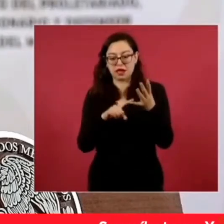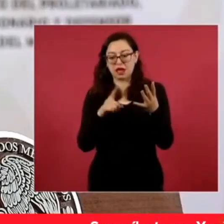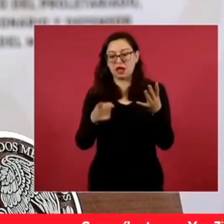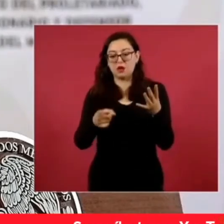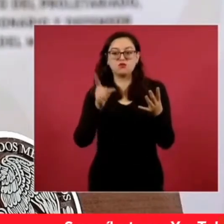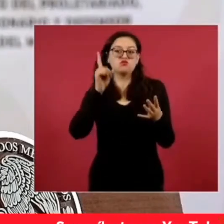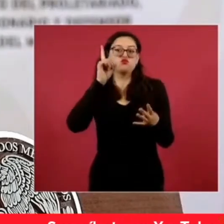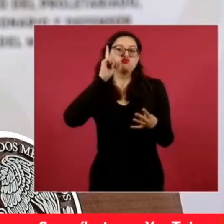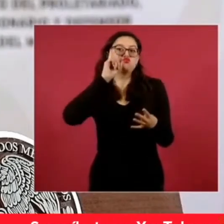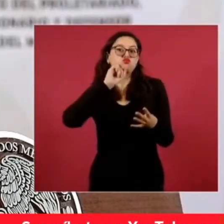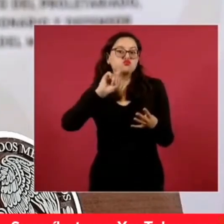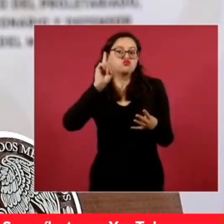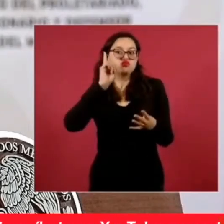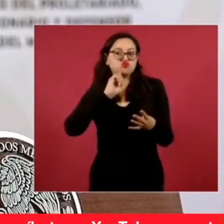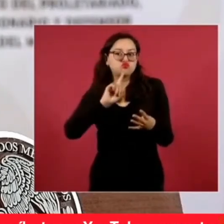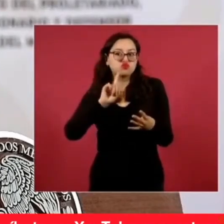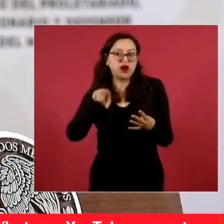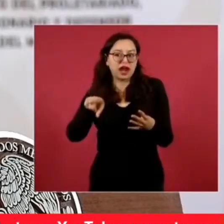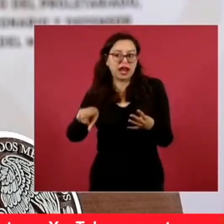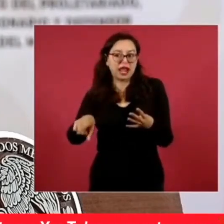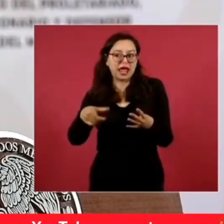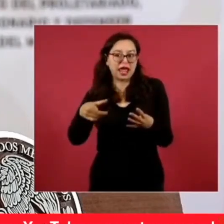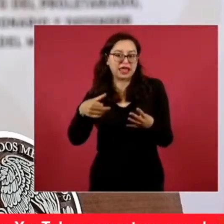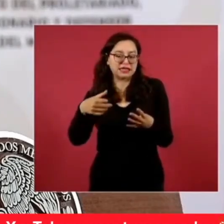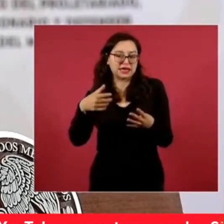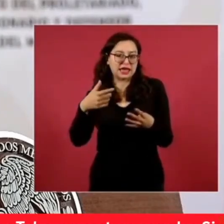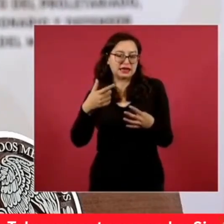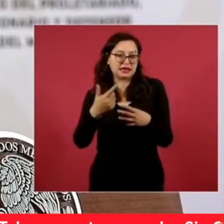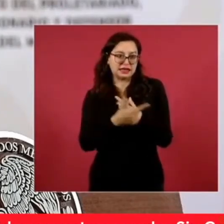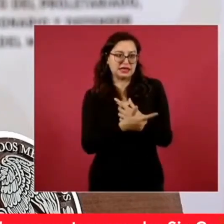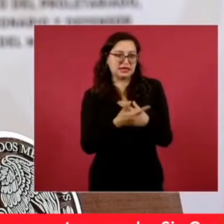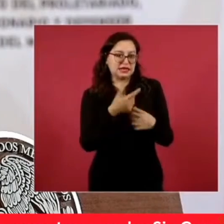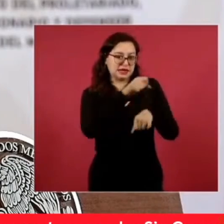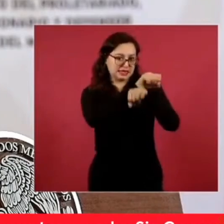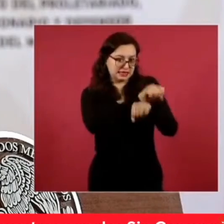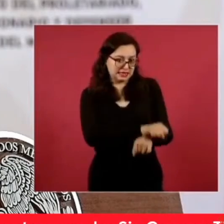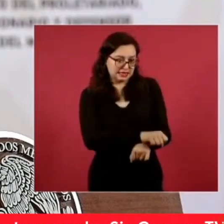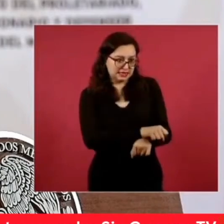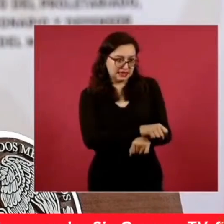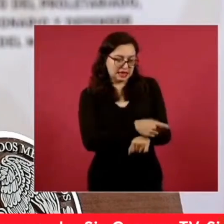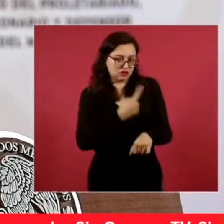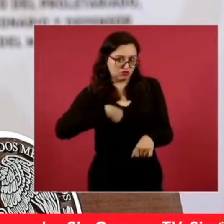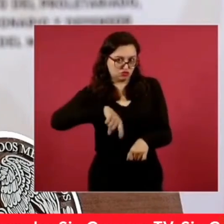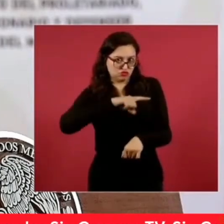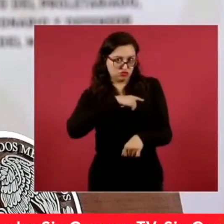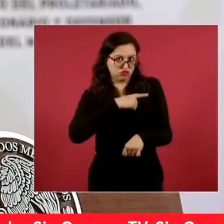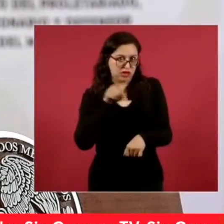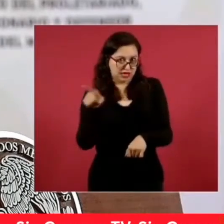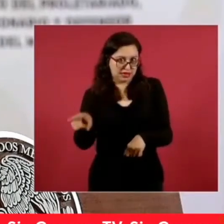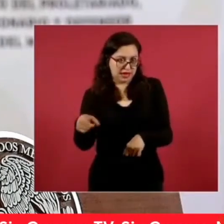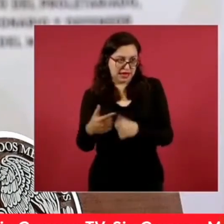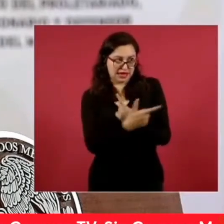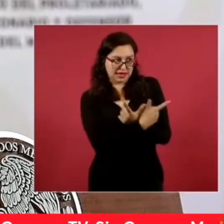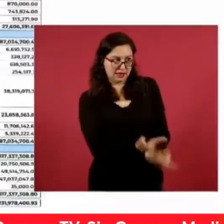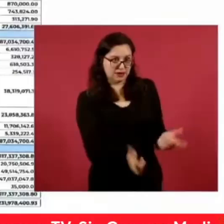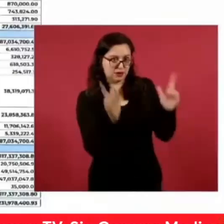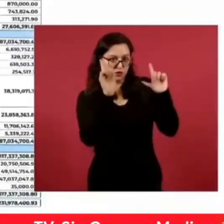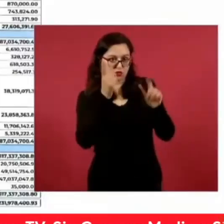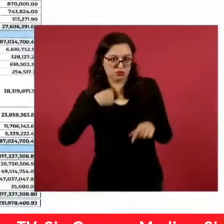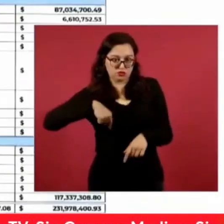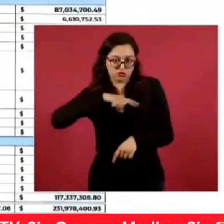y que nosotros nos volvimos a poner en las pasadas elecciones, María Scherer Ibarra, Guillermo Humberto